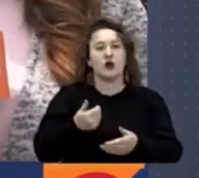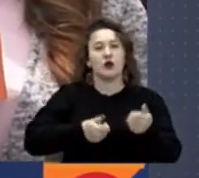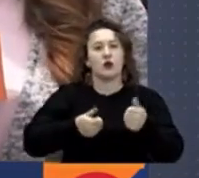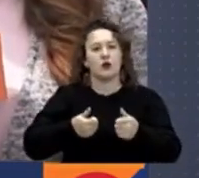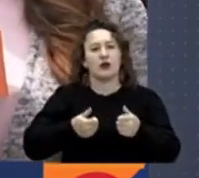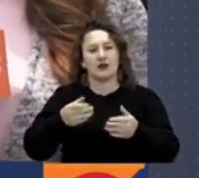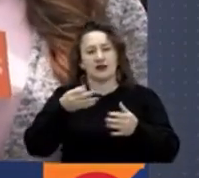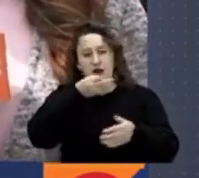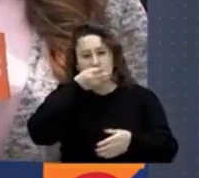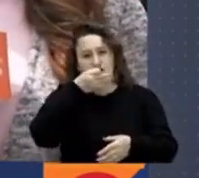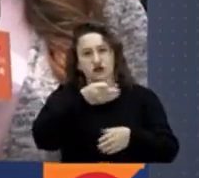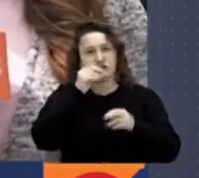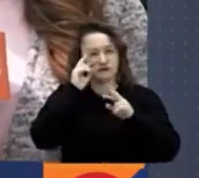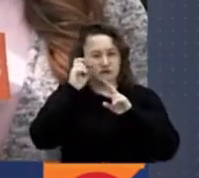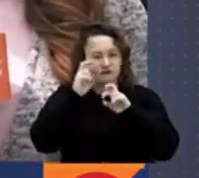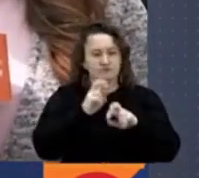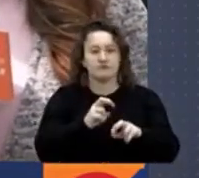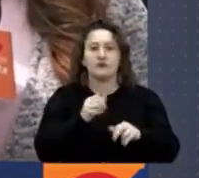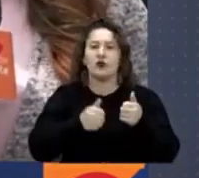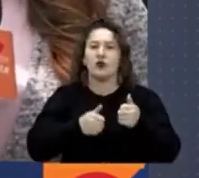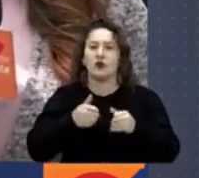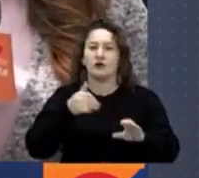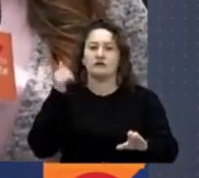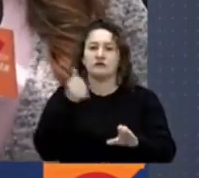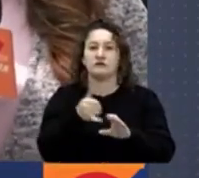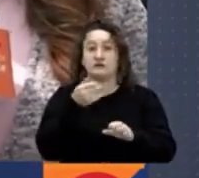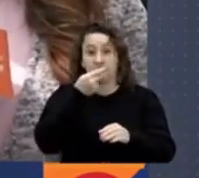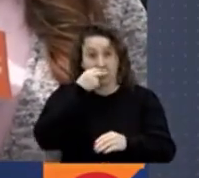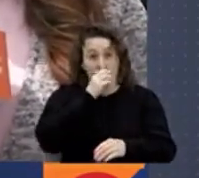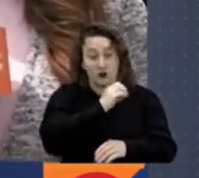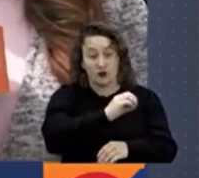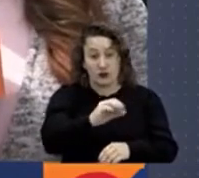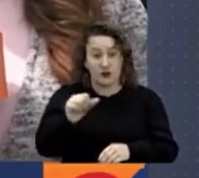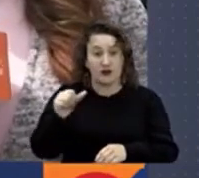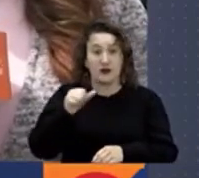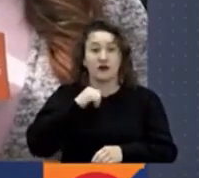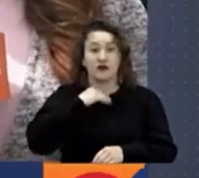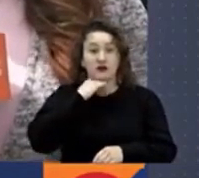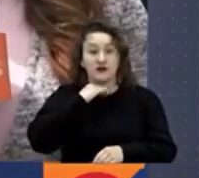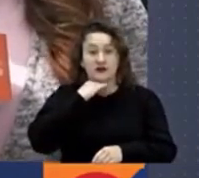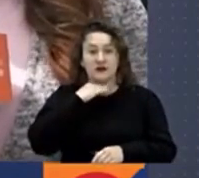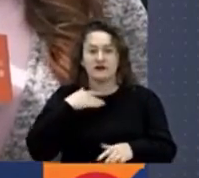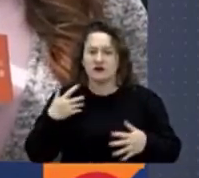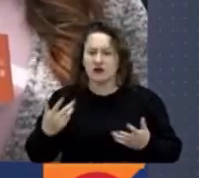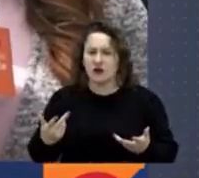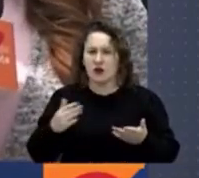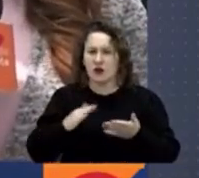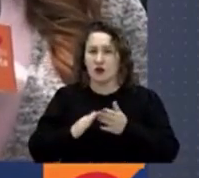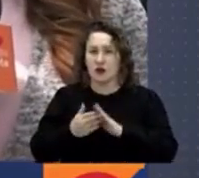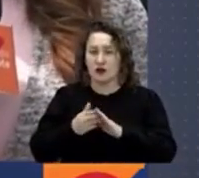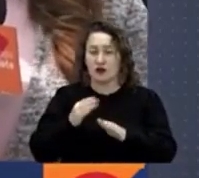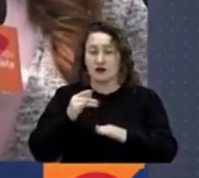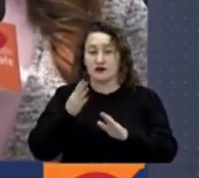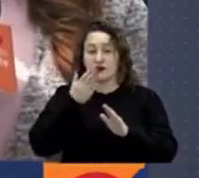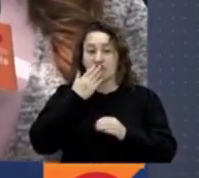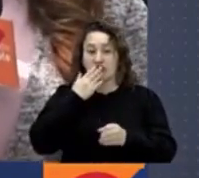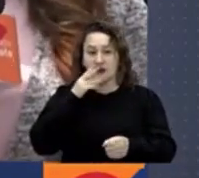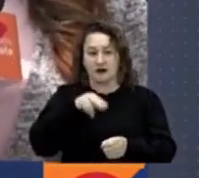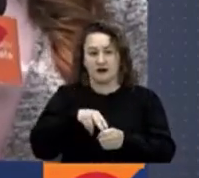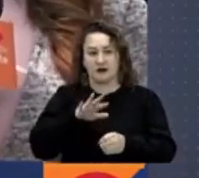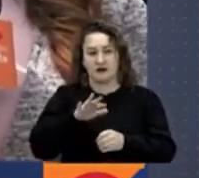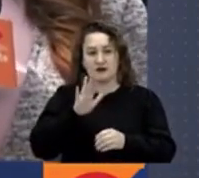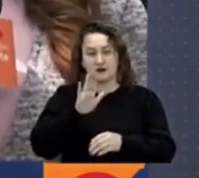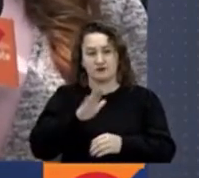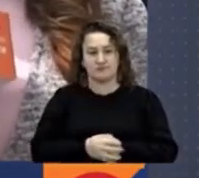e investigaciones por casos de abuso sexual contra niños, niñas y adolescentes pertenecientes a comunidades indígenas en este departamento del